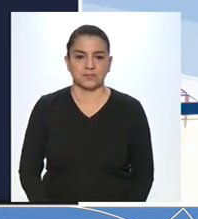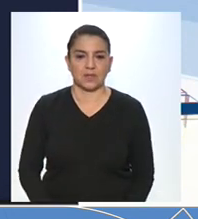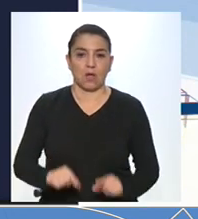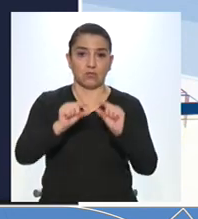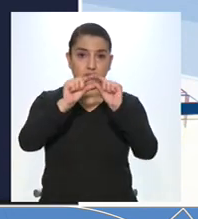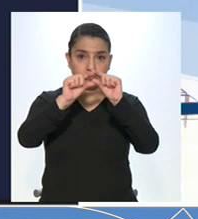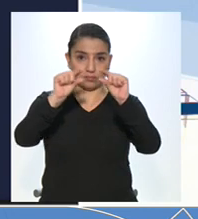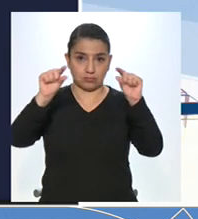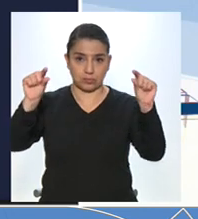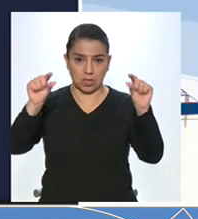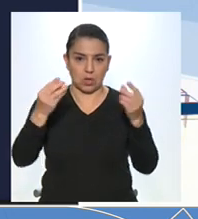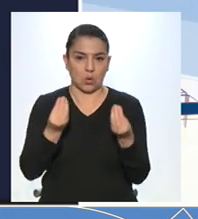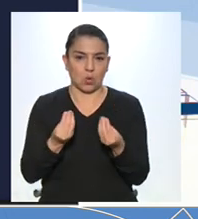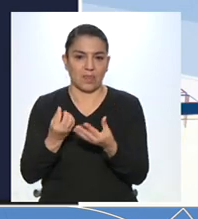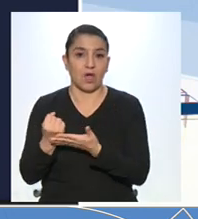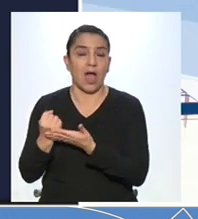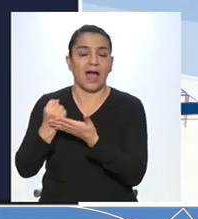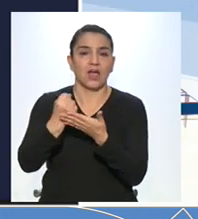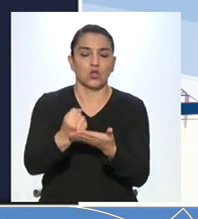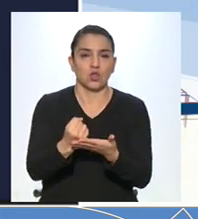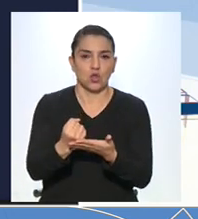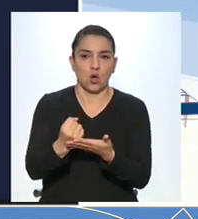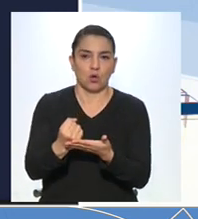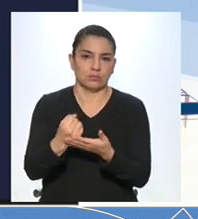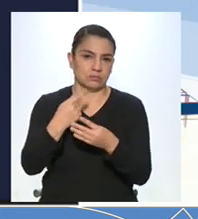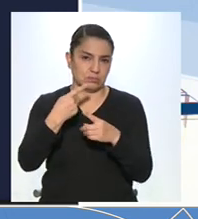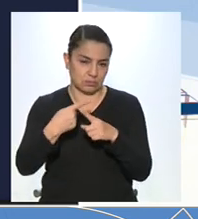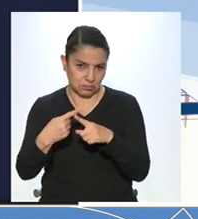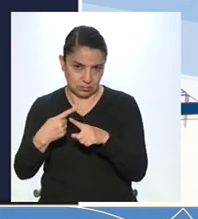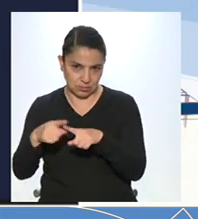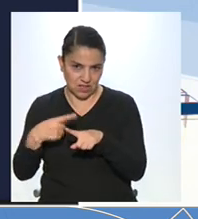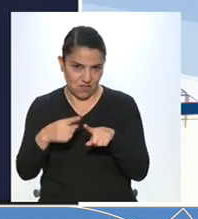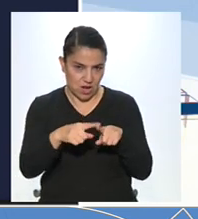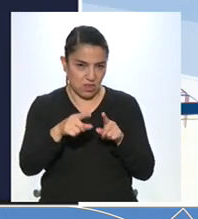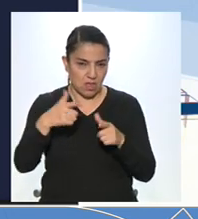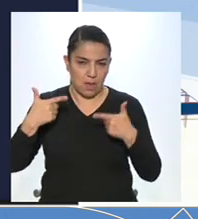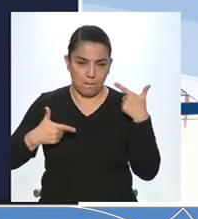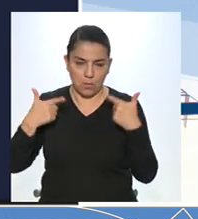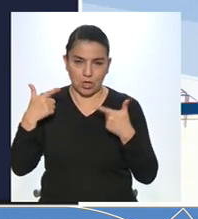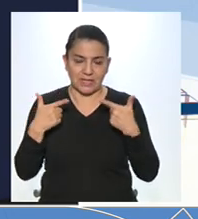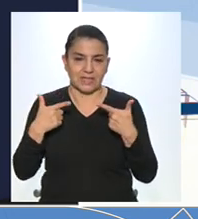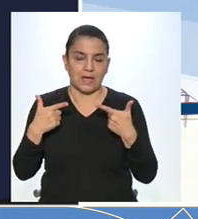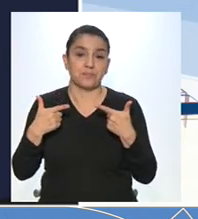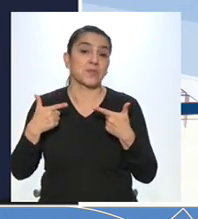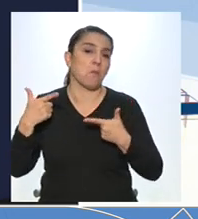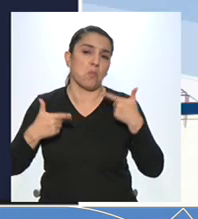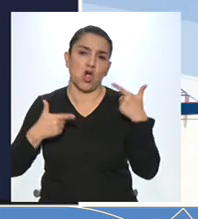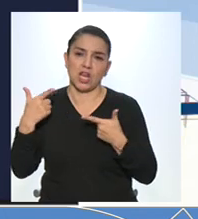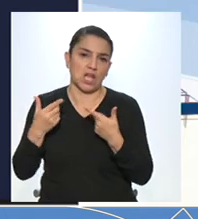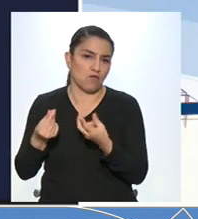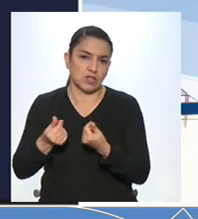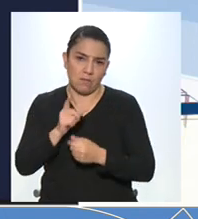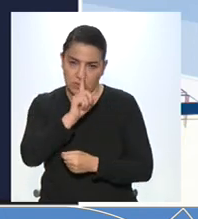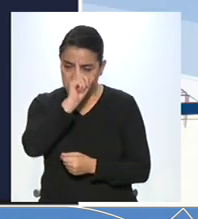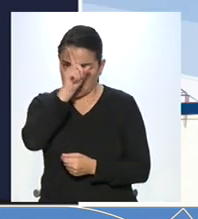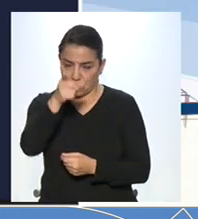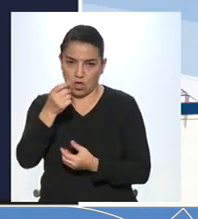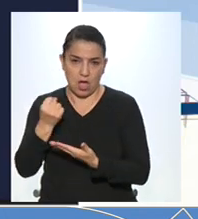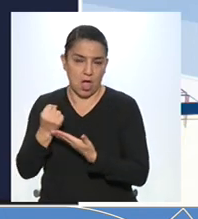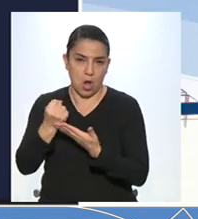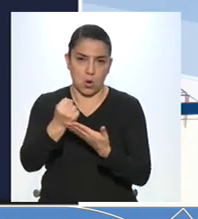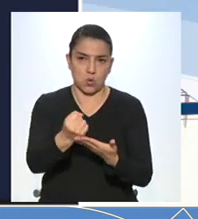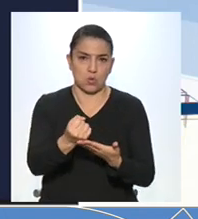ver cuánto contribuyó cada acción de política. Vemos entonces que la política monetaria convencional aportó al